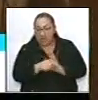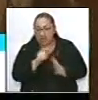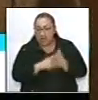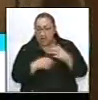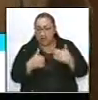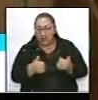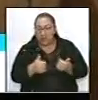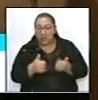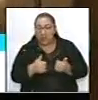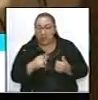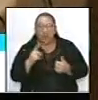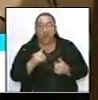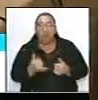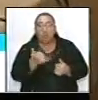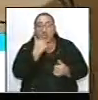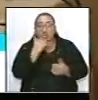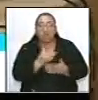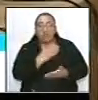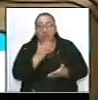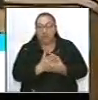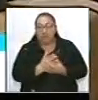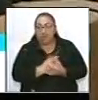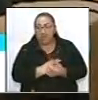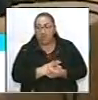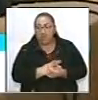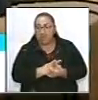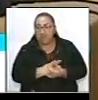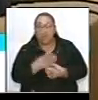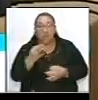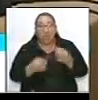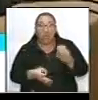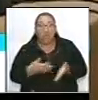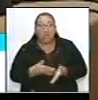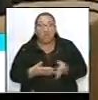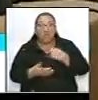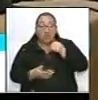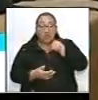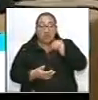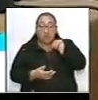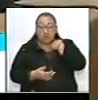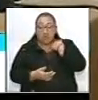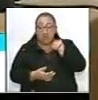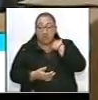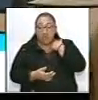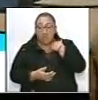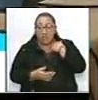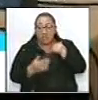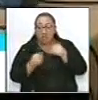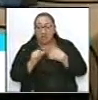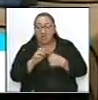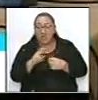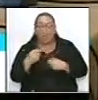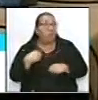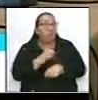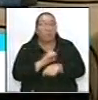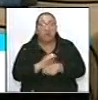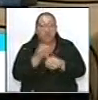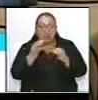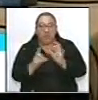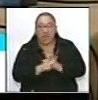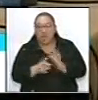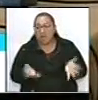los serenos no pasen problemas de problemas de juicios, porque lamentablemente los serenos no son capacitados